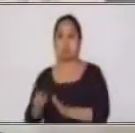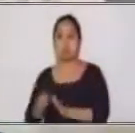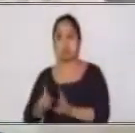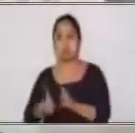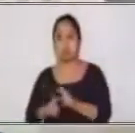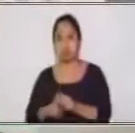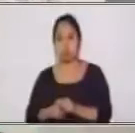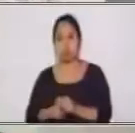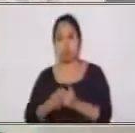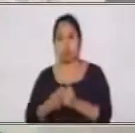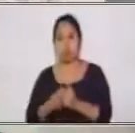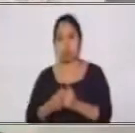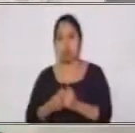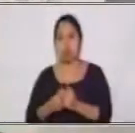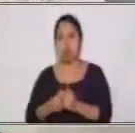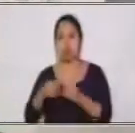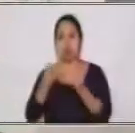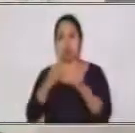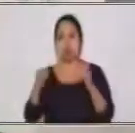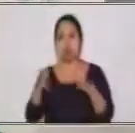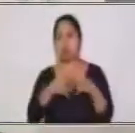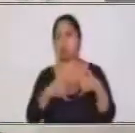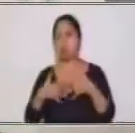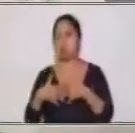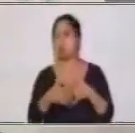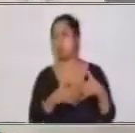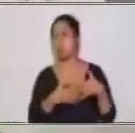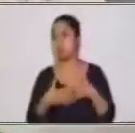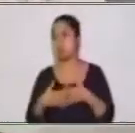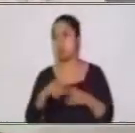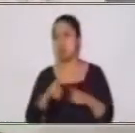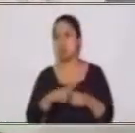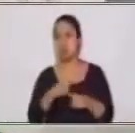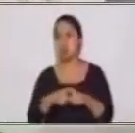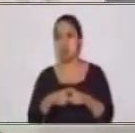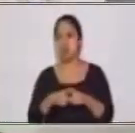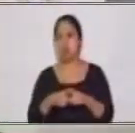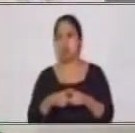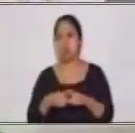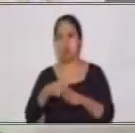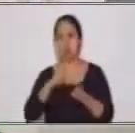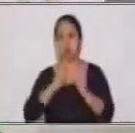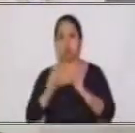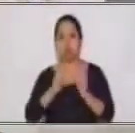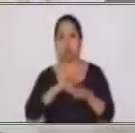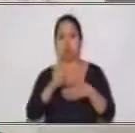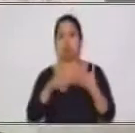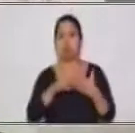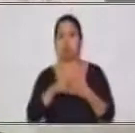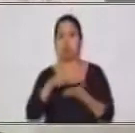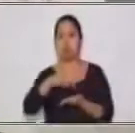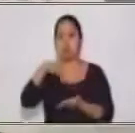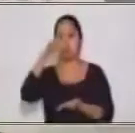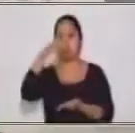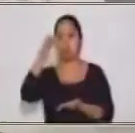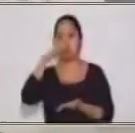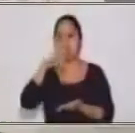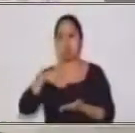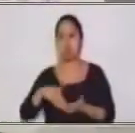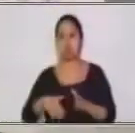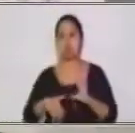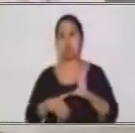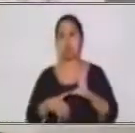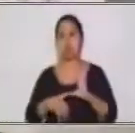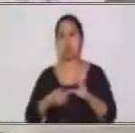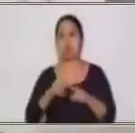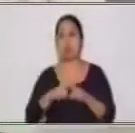Unidos. Cuando se dan cuenta todos los países americanos que Estados Unidos logró independizarse